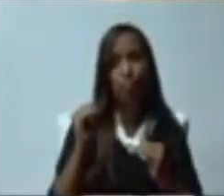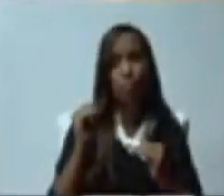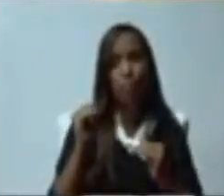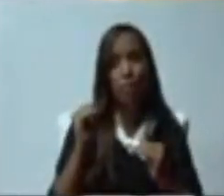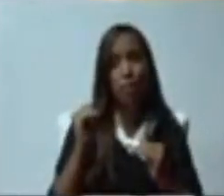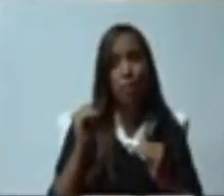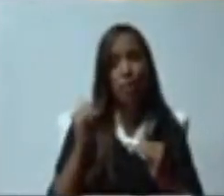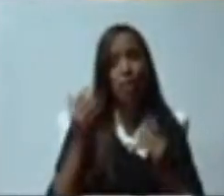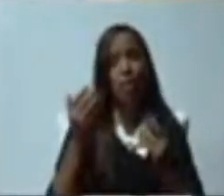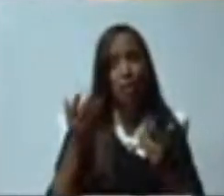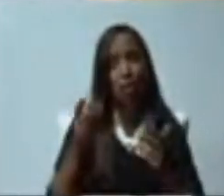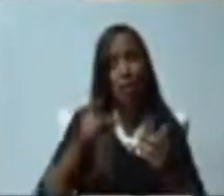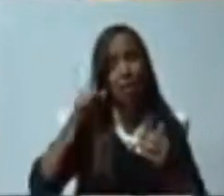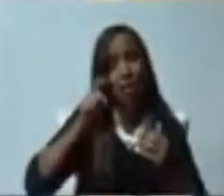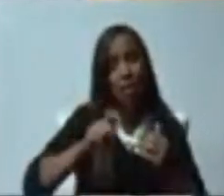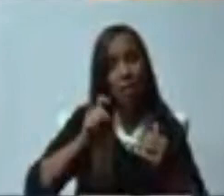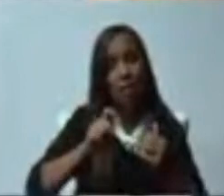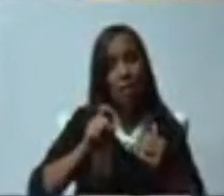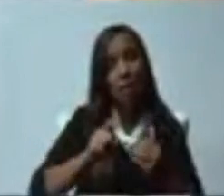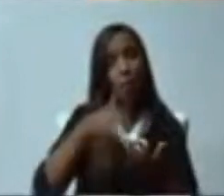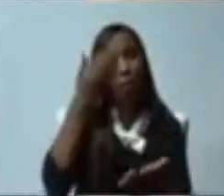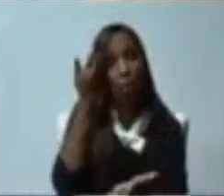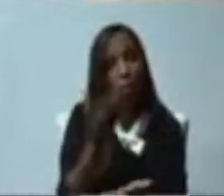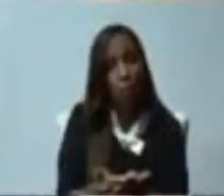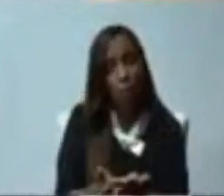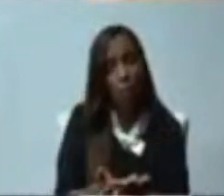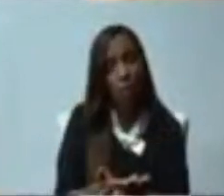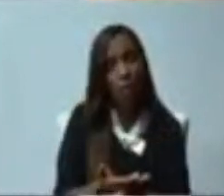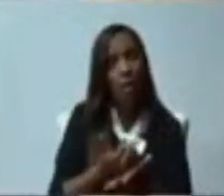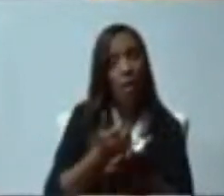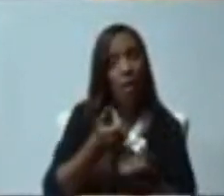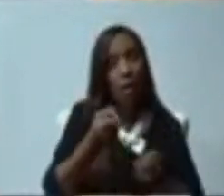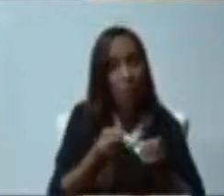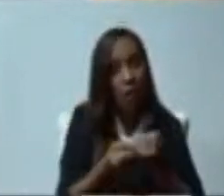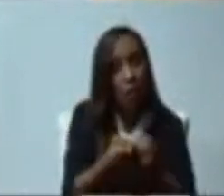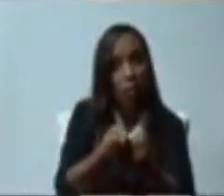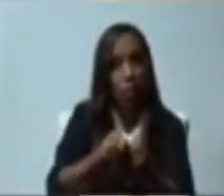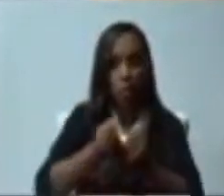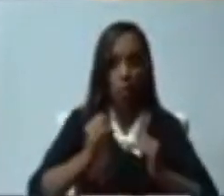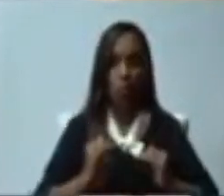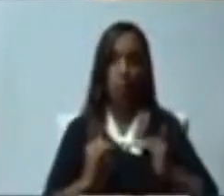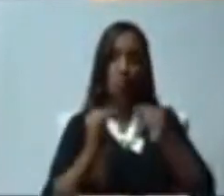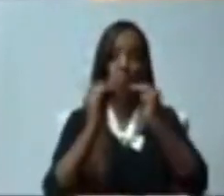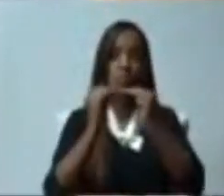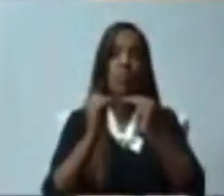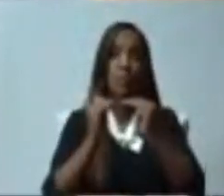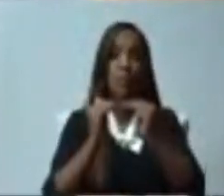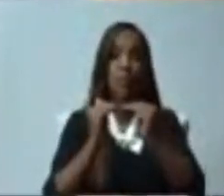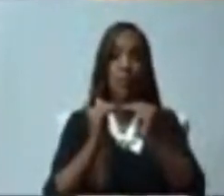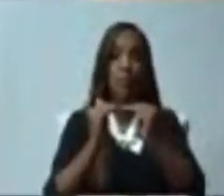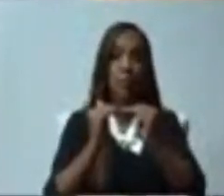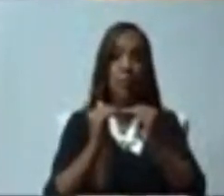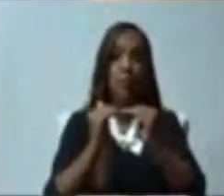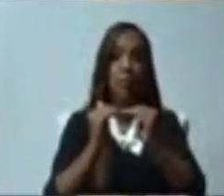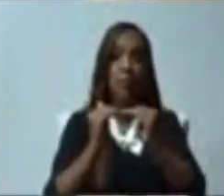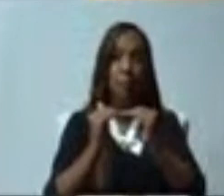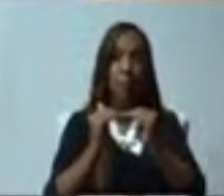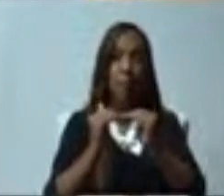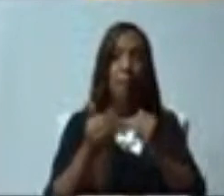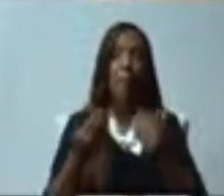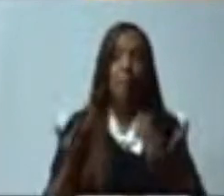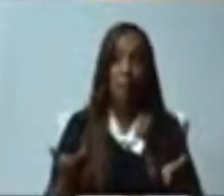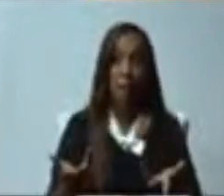ley se garantice eso que está diciendo el presidente. Tenemos los pasajes más caros del mundo, pero que también garantice estabilidad